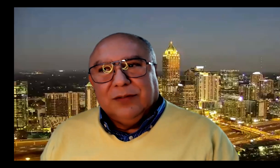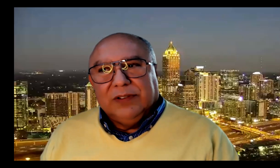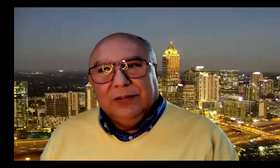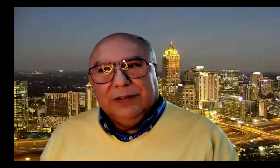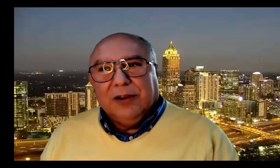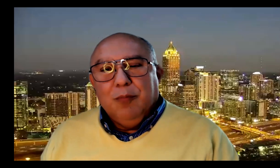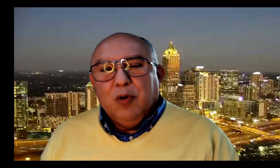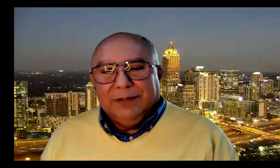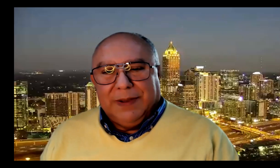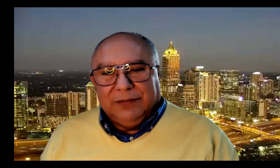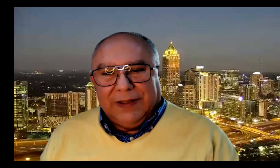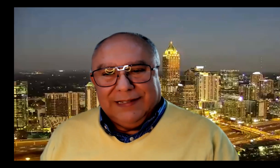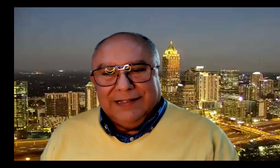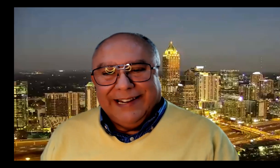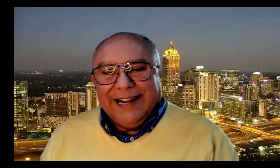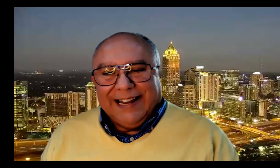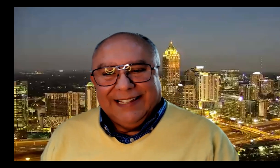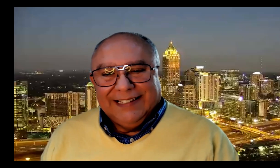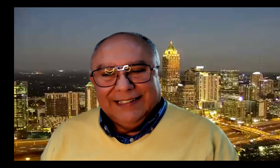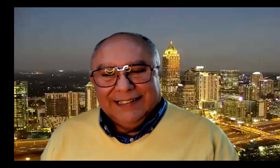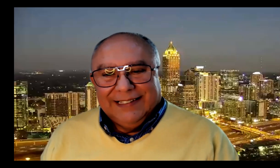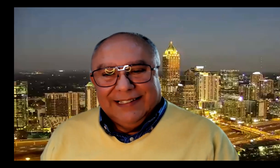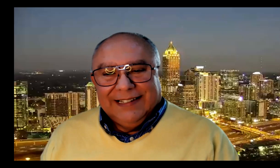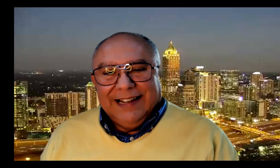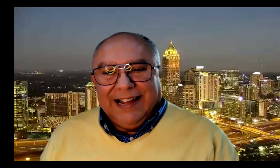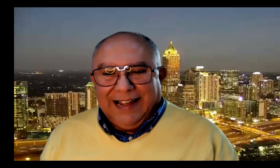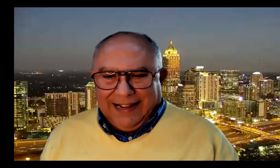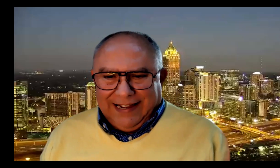analizan la situación de cómo es más fácil llegar